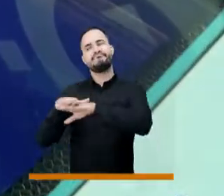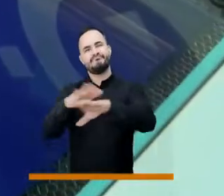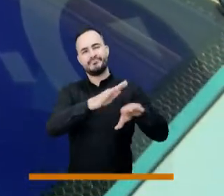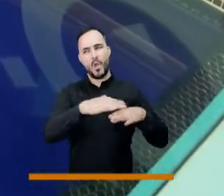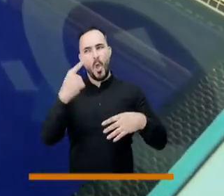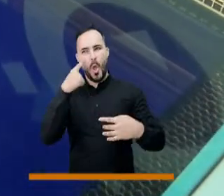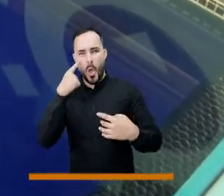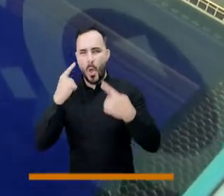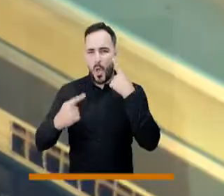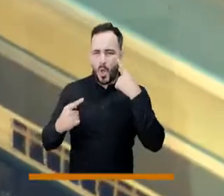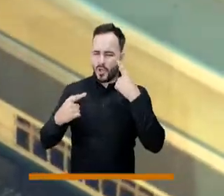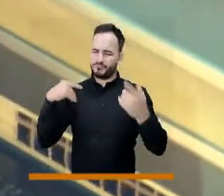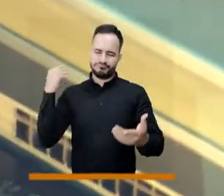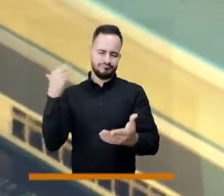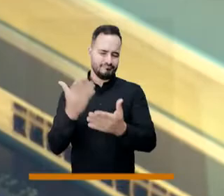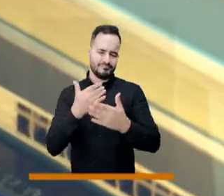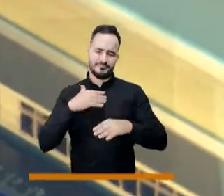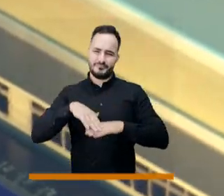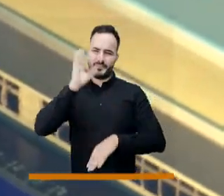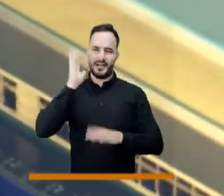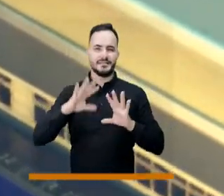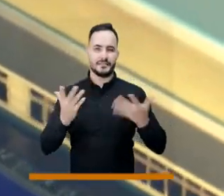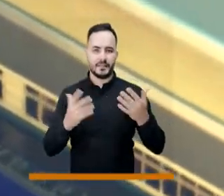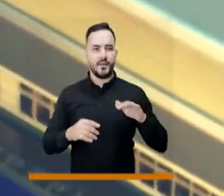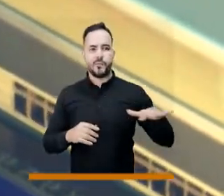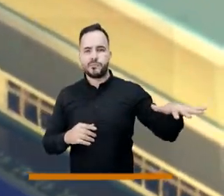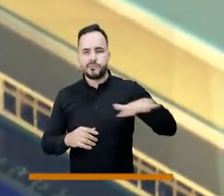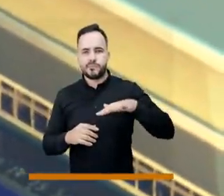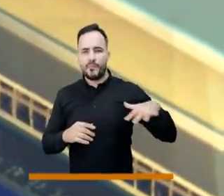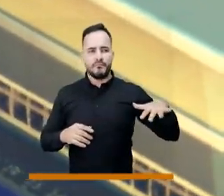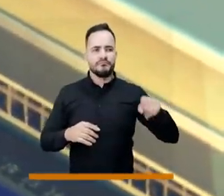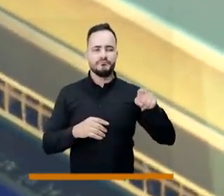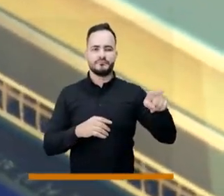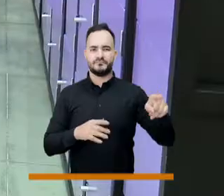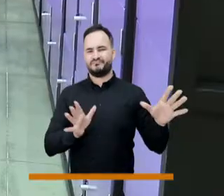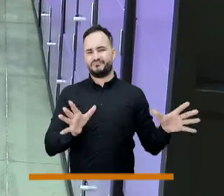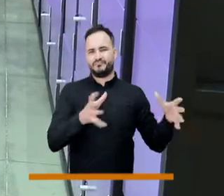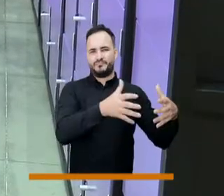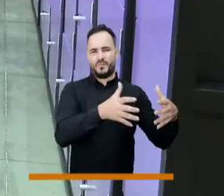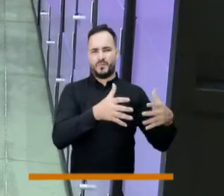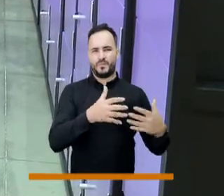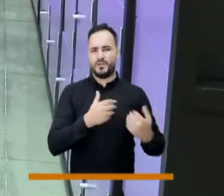de ciudad. Y ahí, por ejemplo, yo siempre he llamado la atención que en la